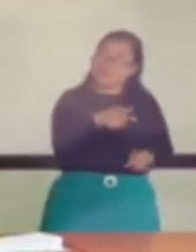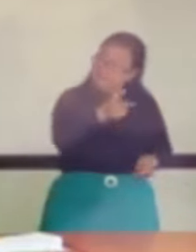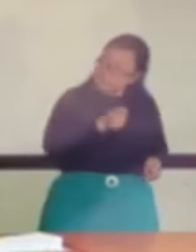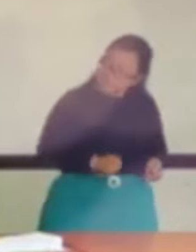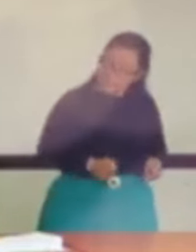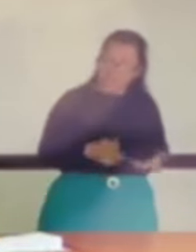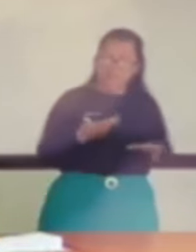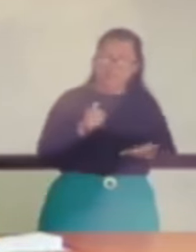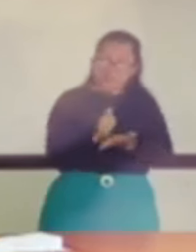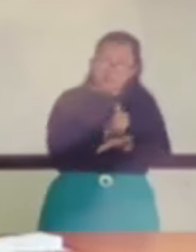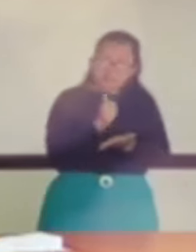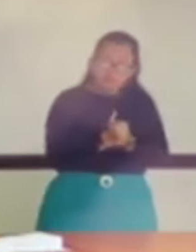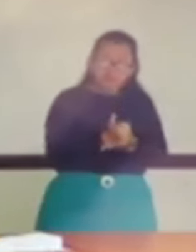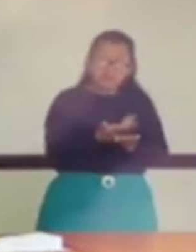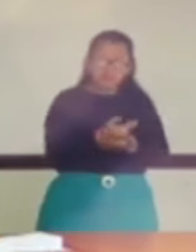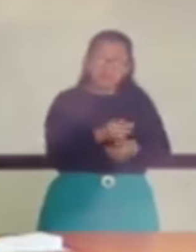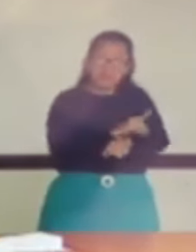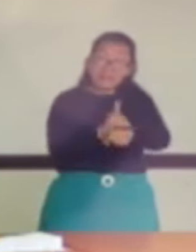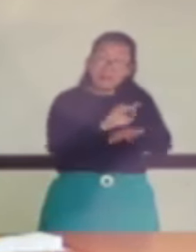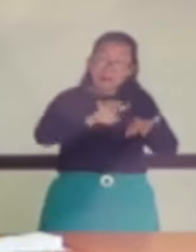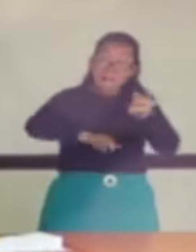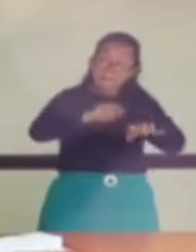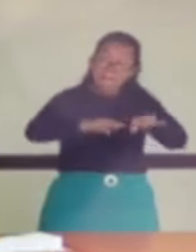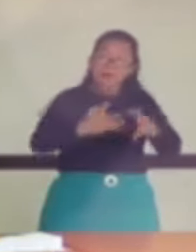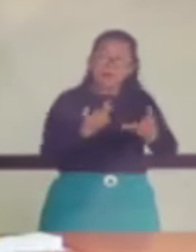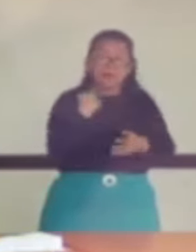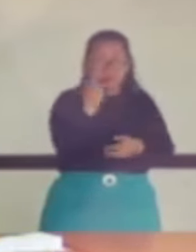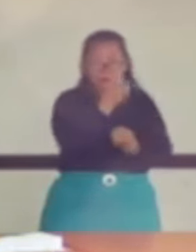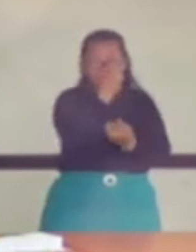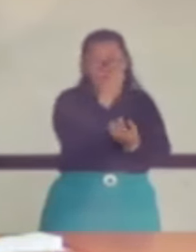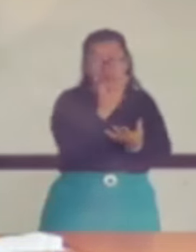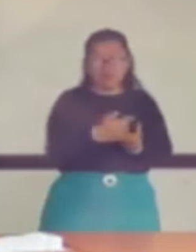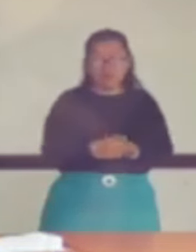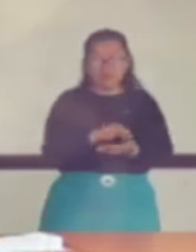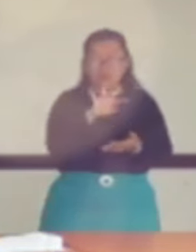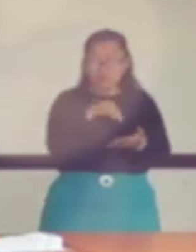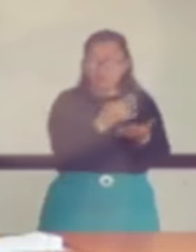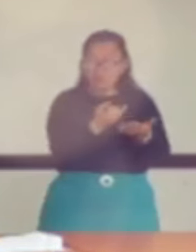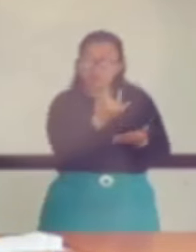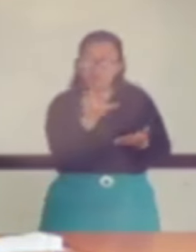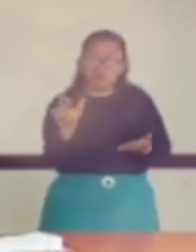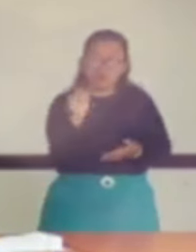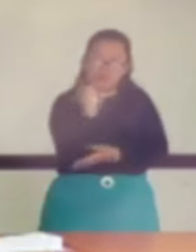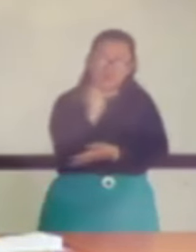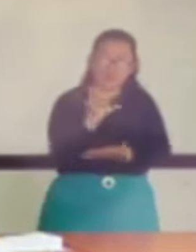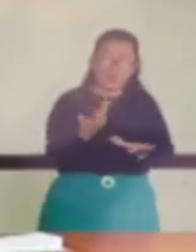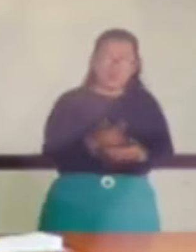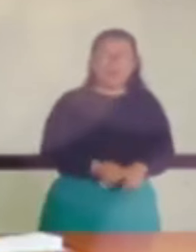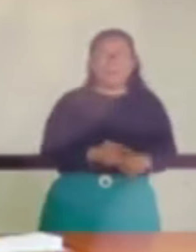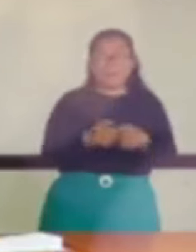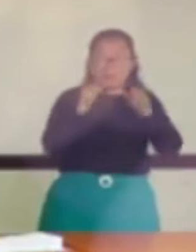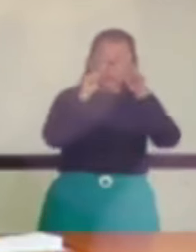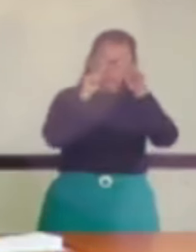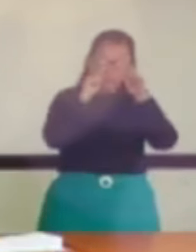de llevar por la vía informática estos controles de inventario. También se les